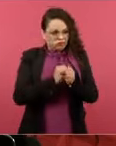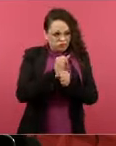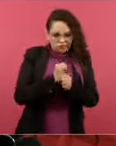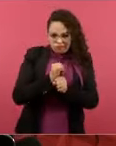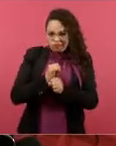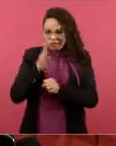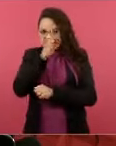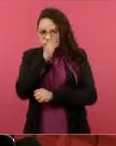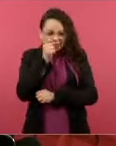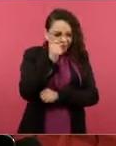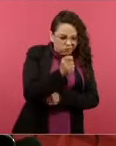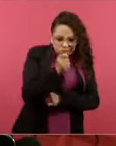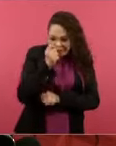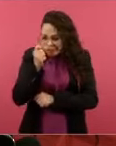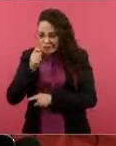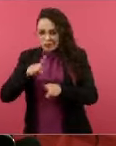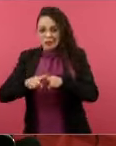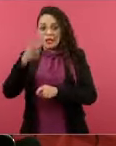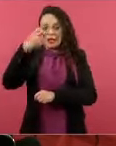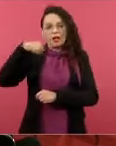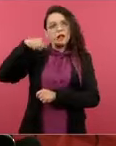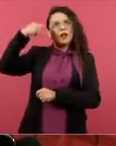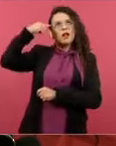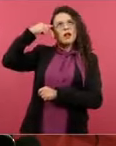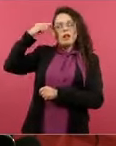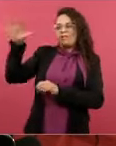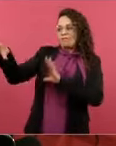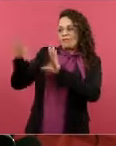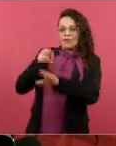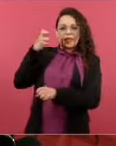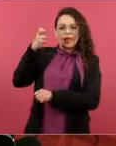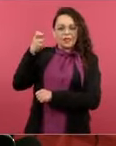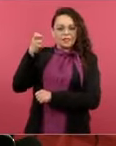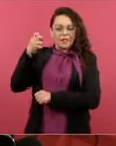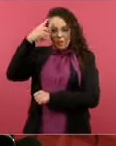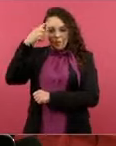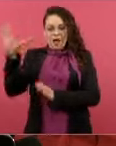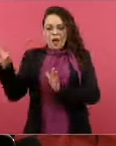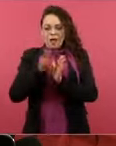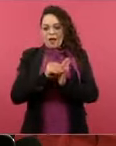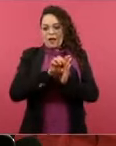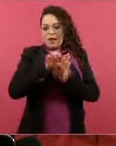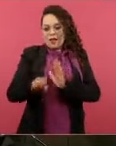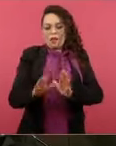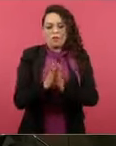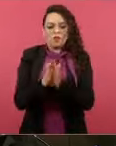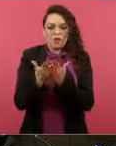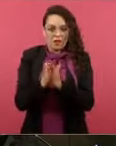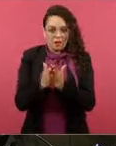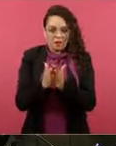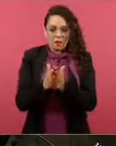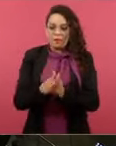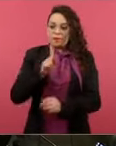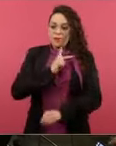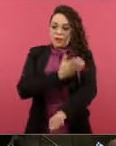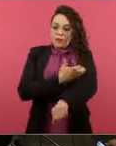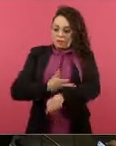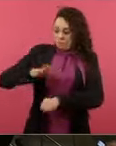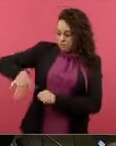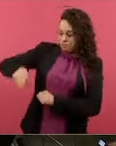idea. Ahora bien, las metodologías a las que hacía mención mi compañera que me antecede en la palabra,